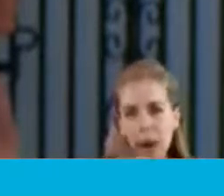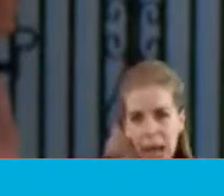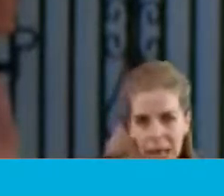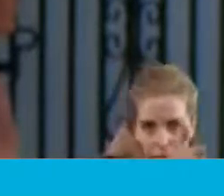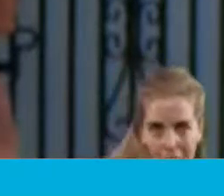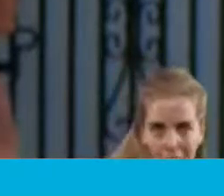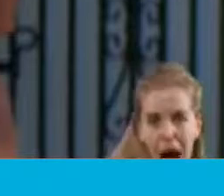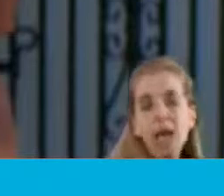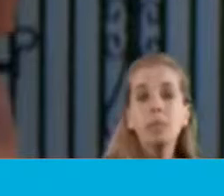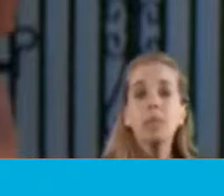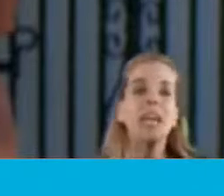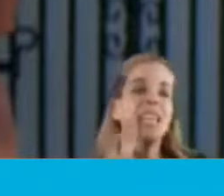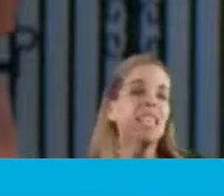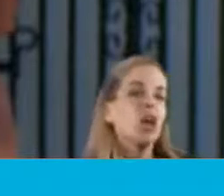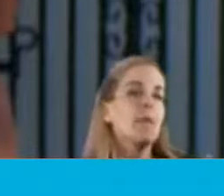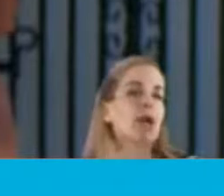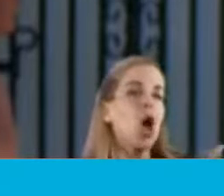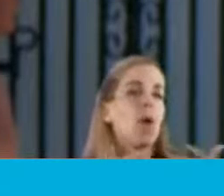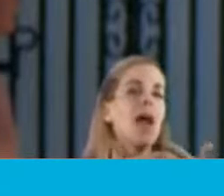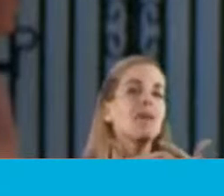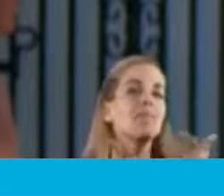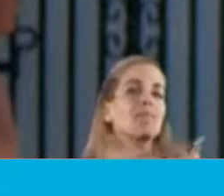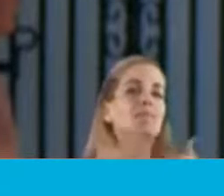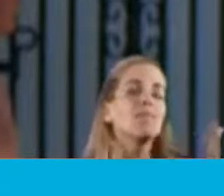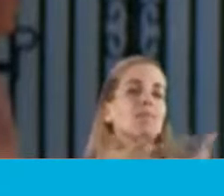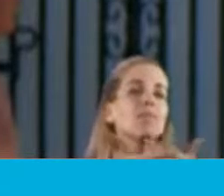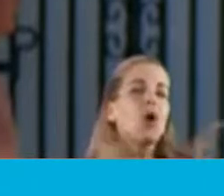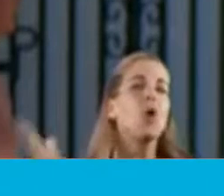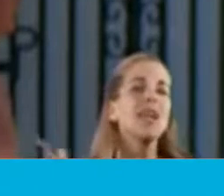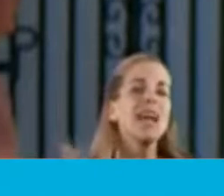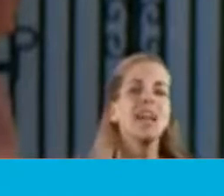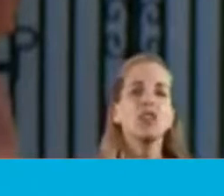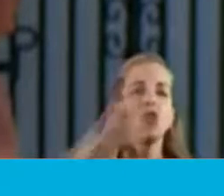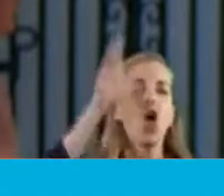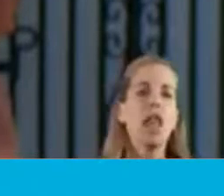5.000 obras públicas en ejecución en todo el país.